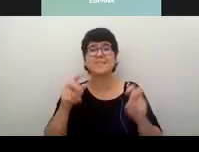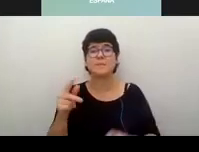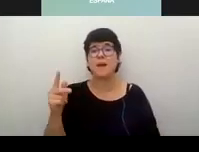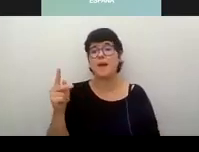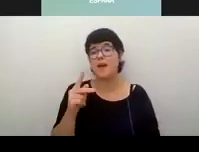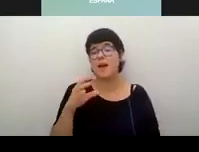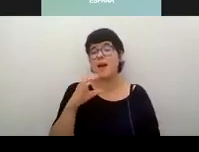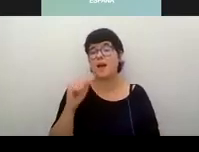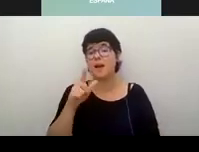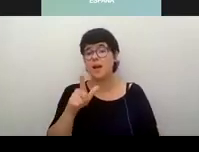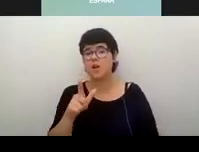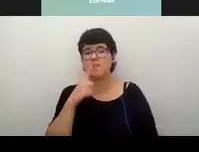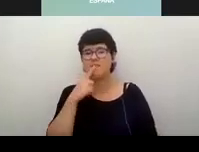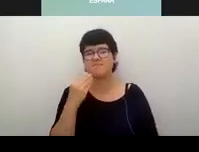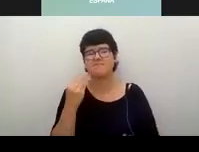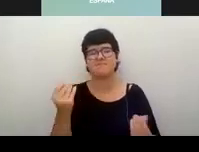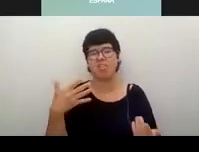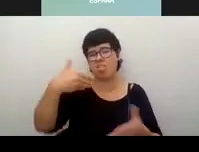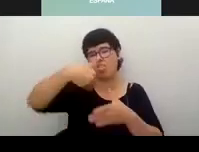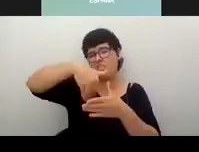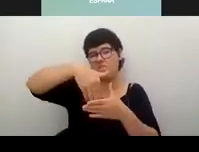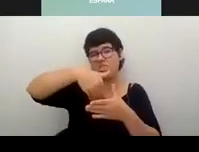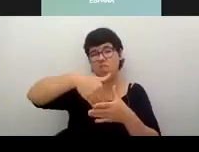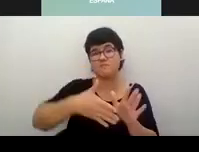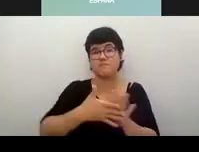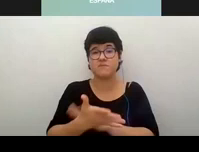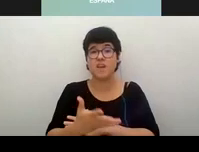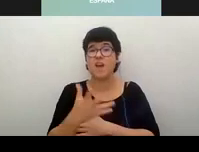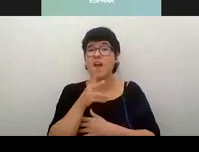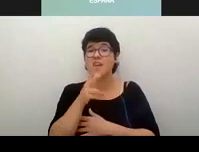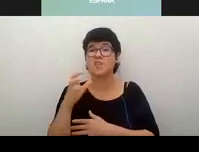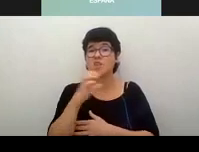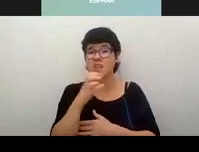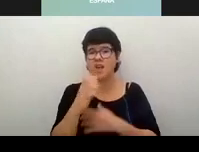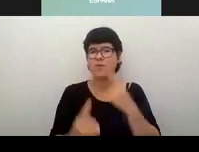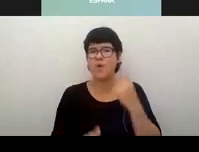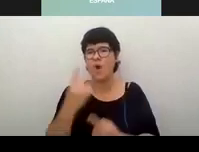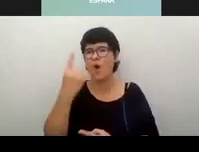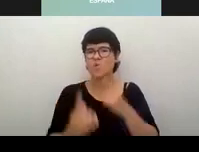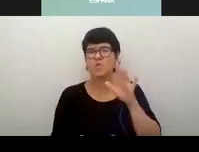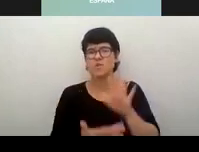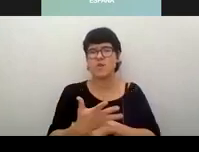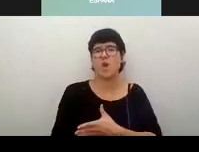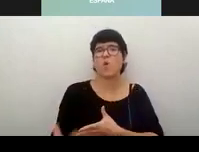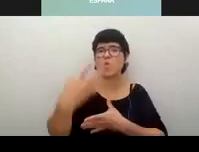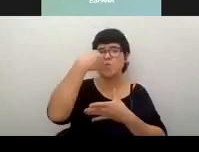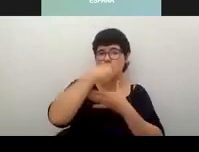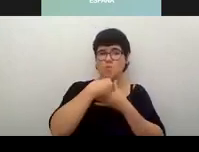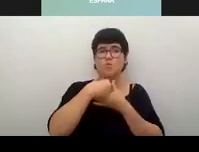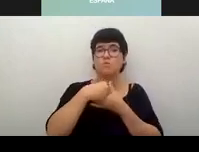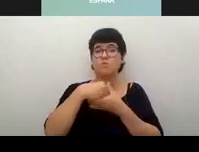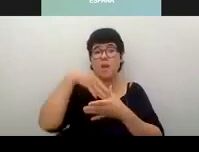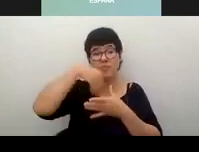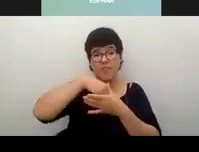decir, que entren determinados hidratos de carbono que no lleven, o sea, que tengan determinadas calorías